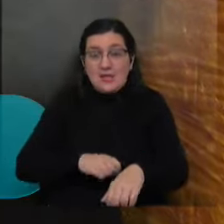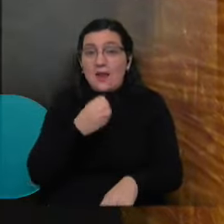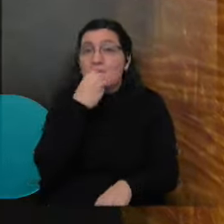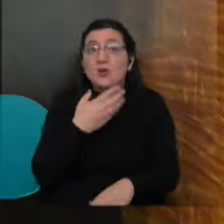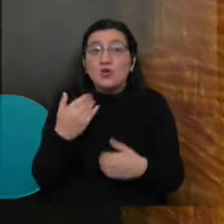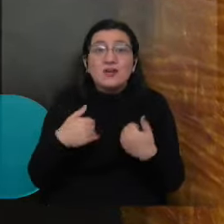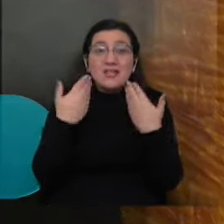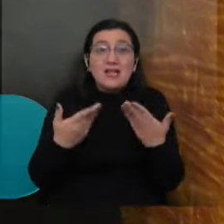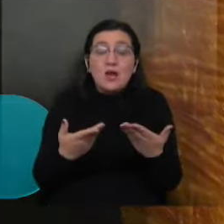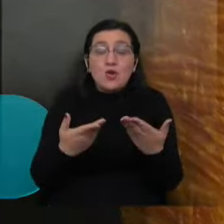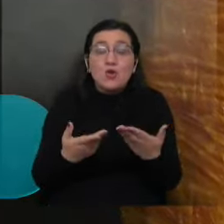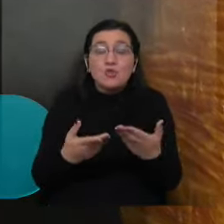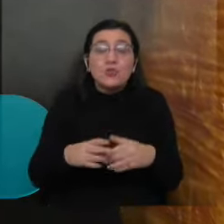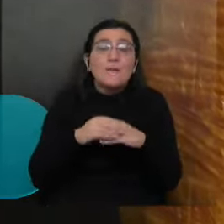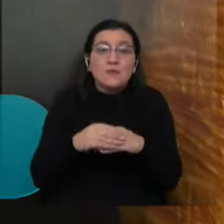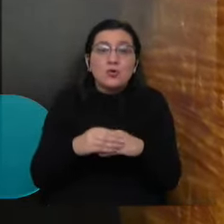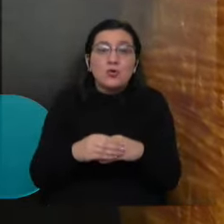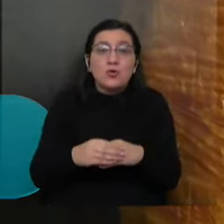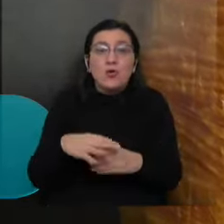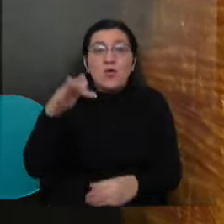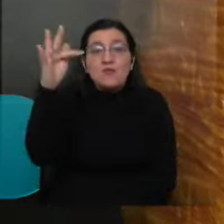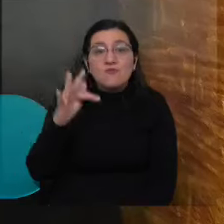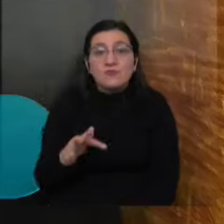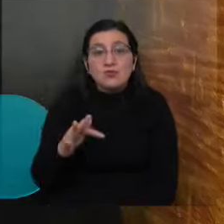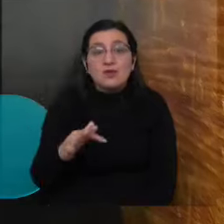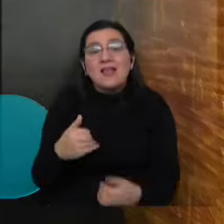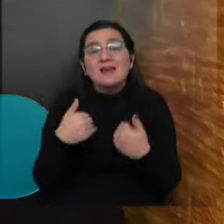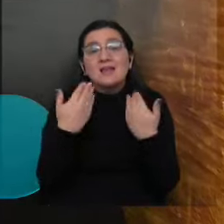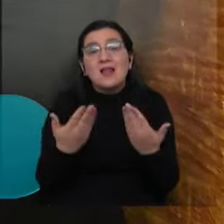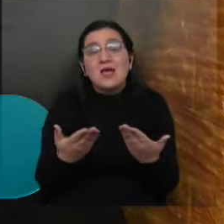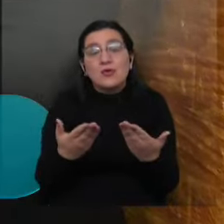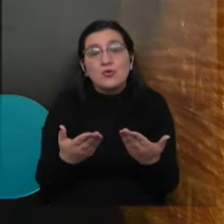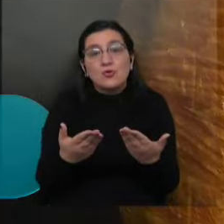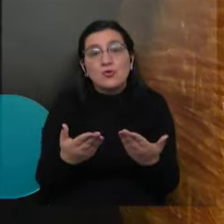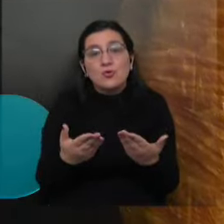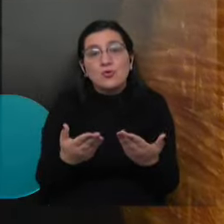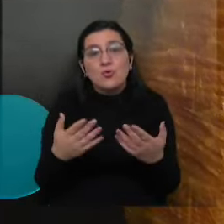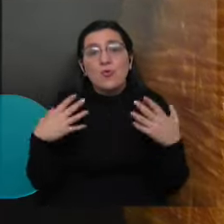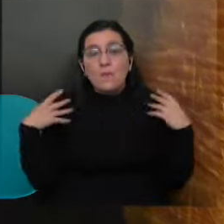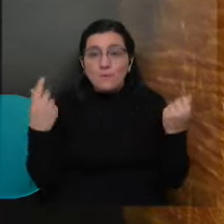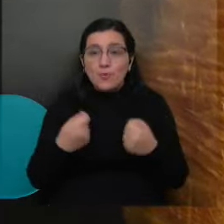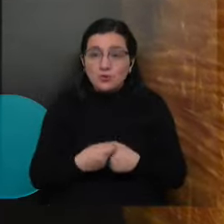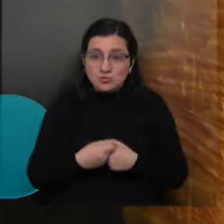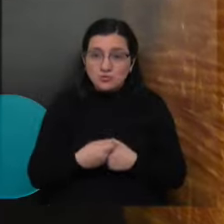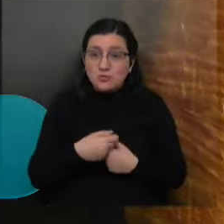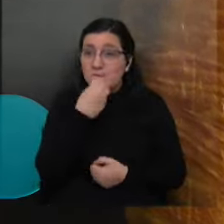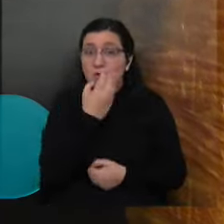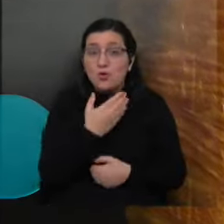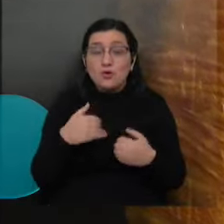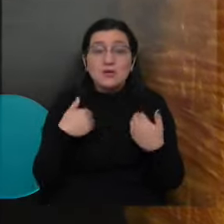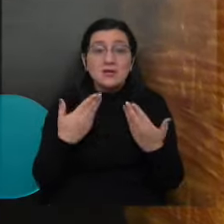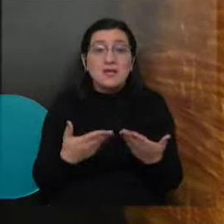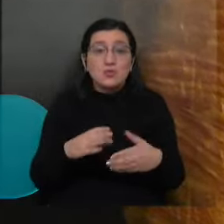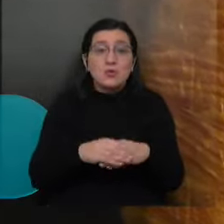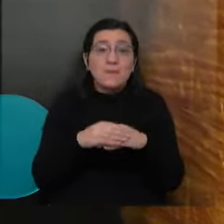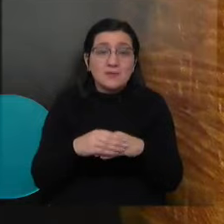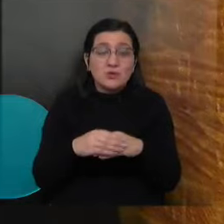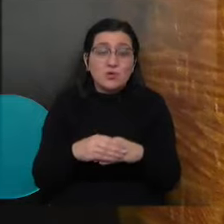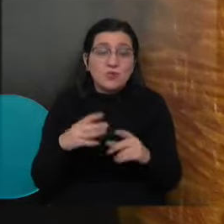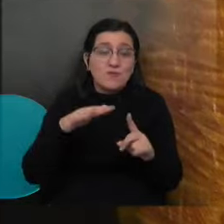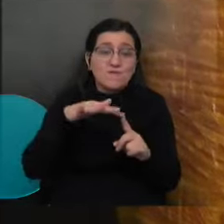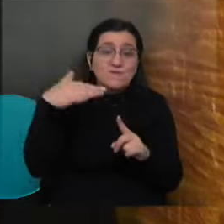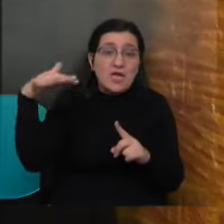que te hizo un amigo Fito Gali hoy temprano no sé si lo dijo le regalaron este un un Poncho de lana es el mejor regalo que recibió un amigo en un invierno que